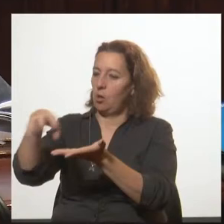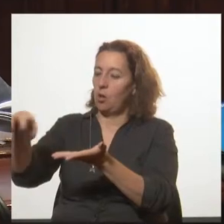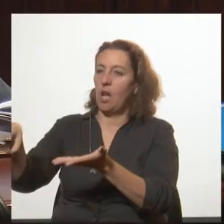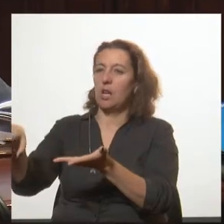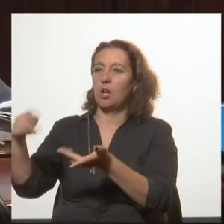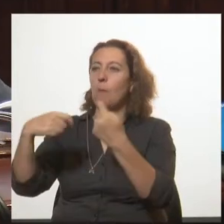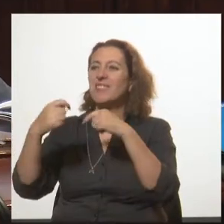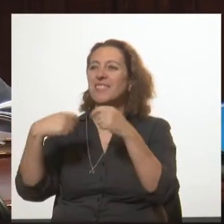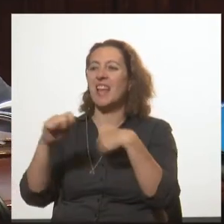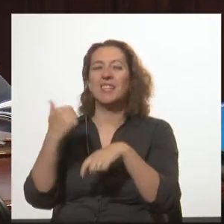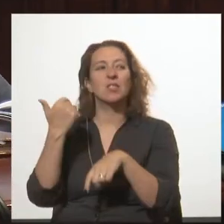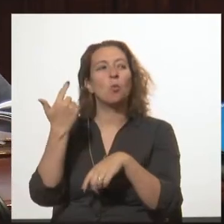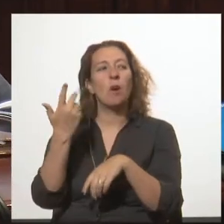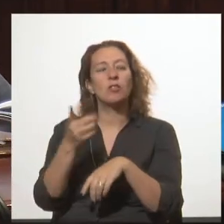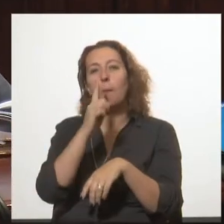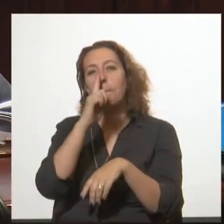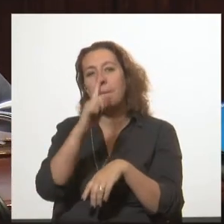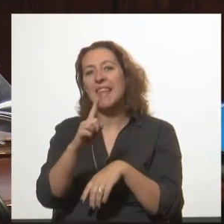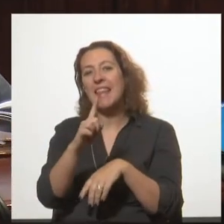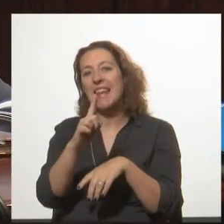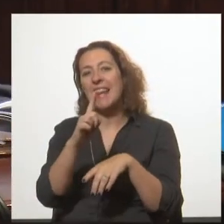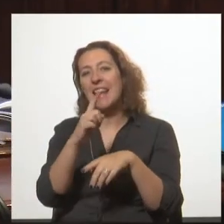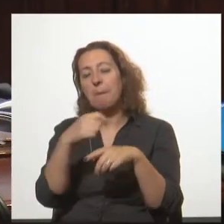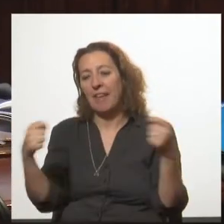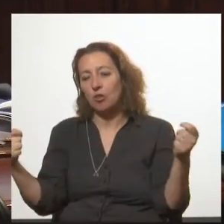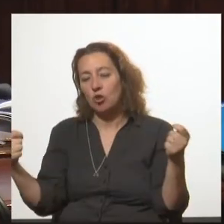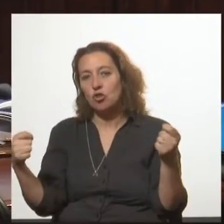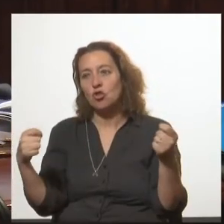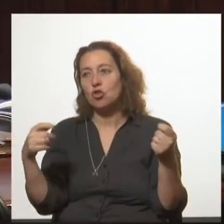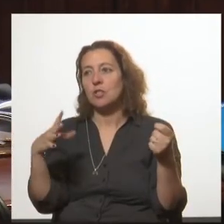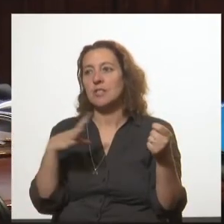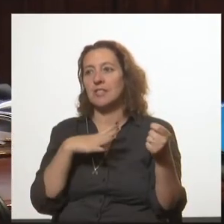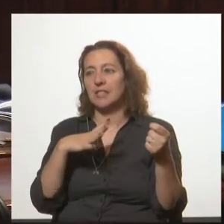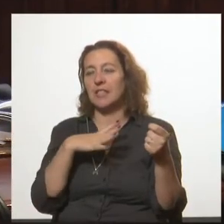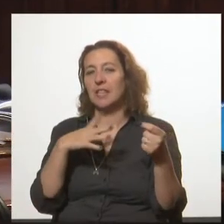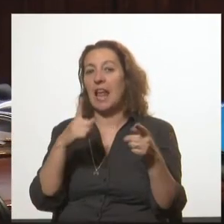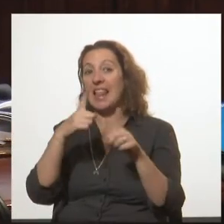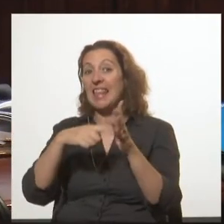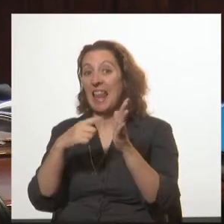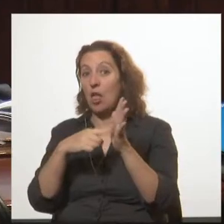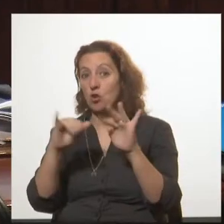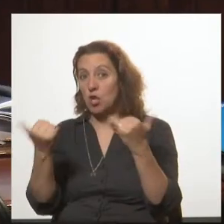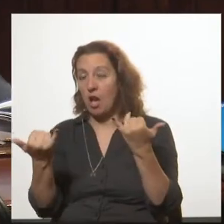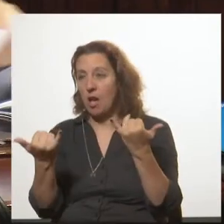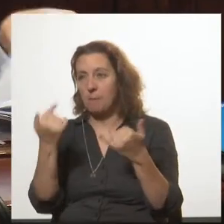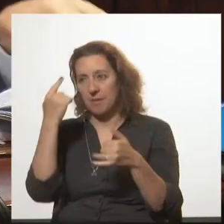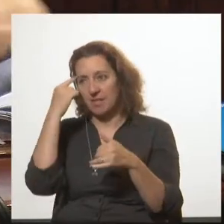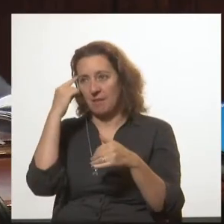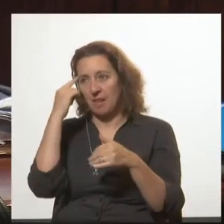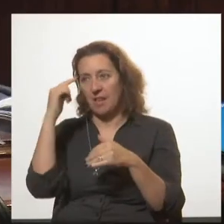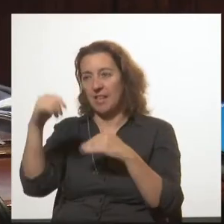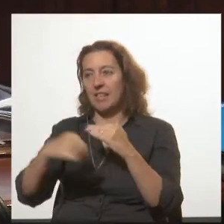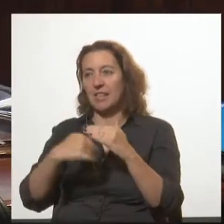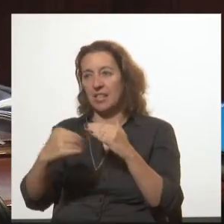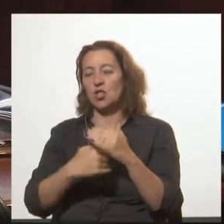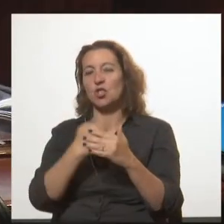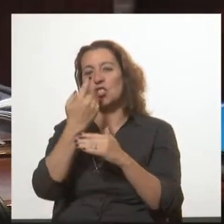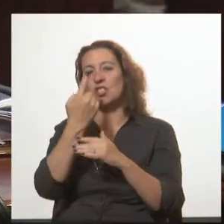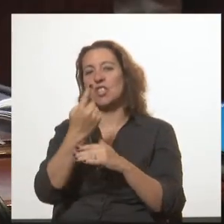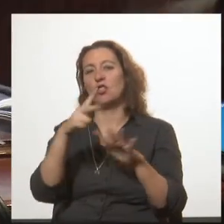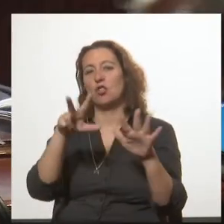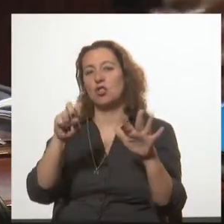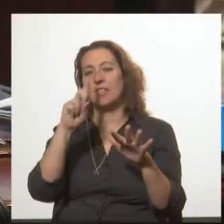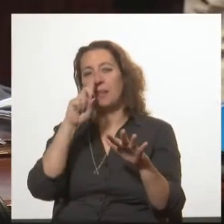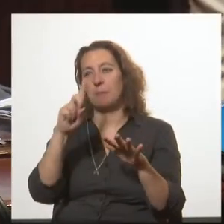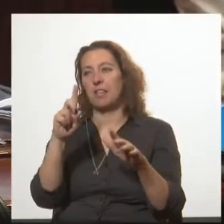cuantos de los mil metros cuadrados en locales comerciales que cuentan entre la arena están alquilados se prevén ingresos anuales por 180 mil dólares y los